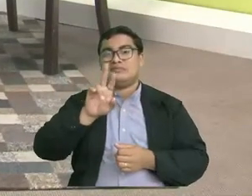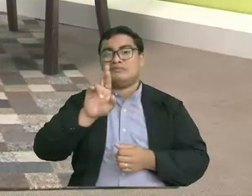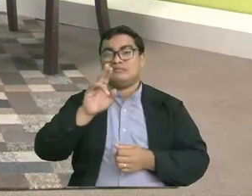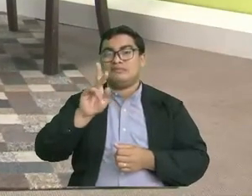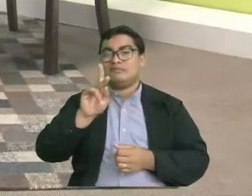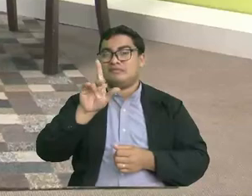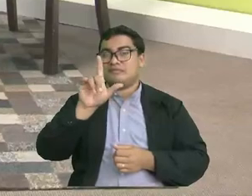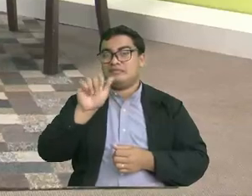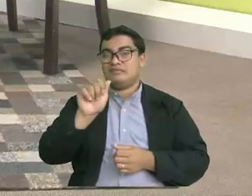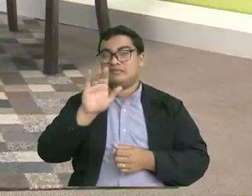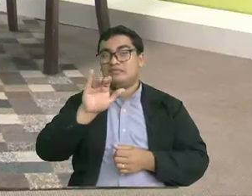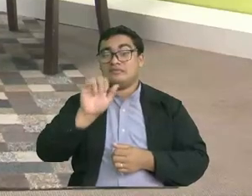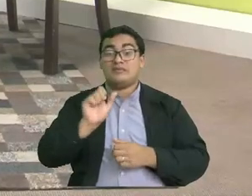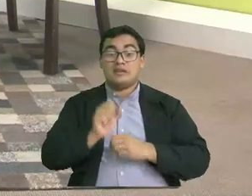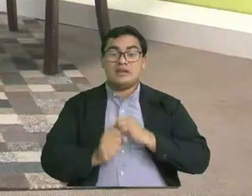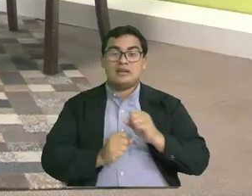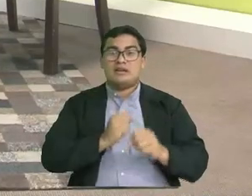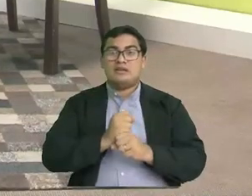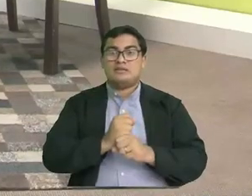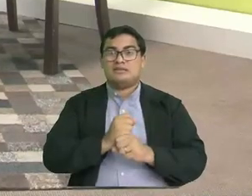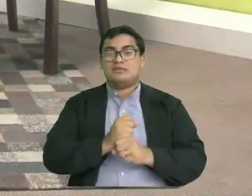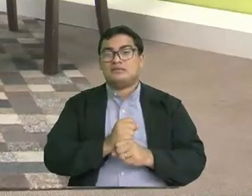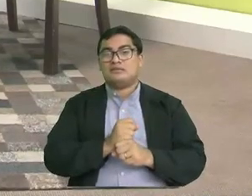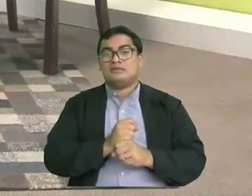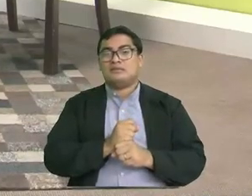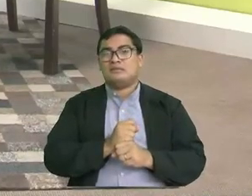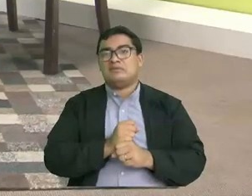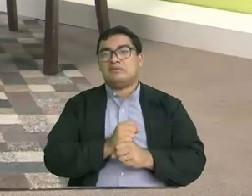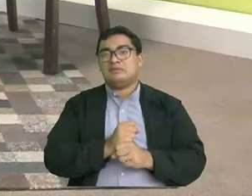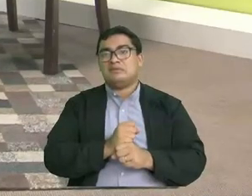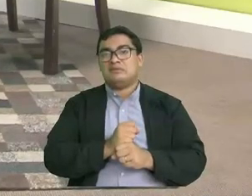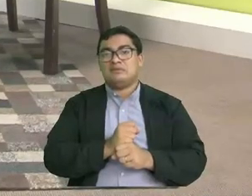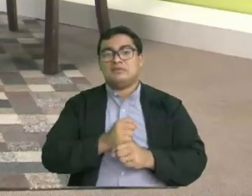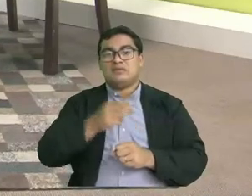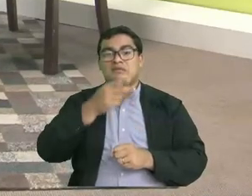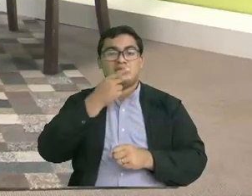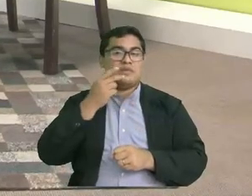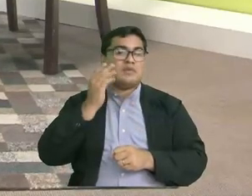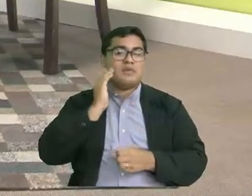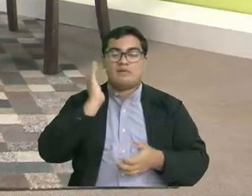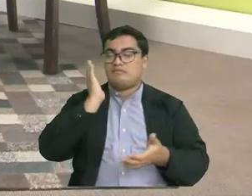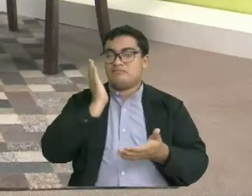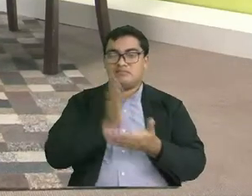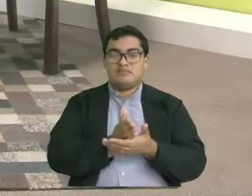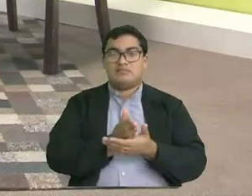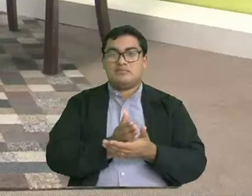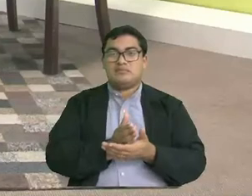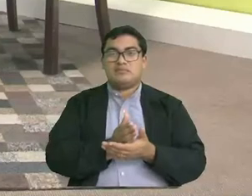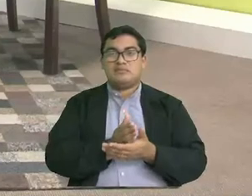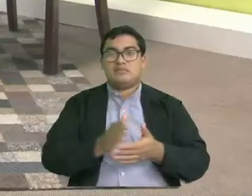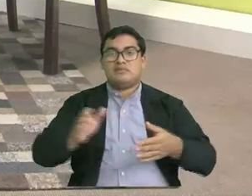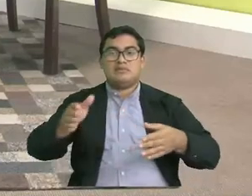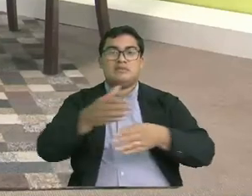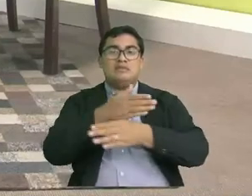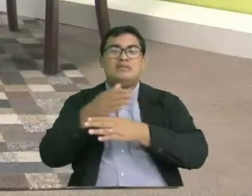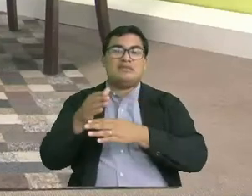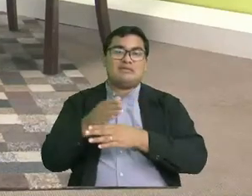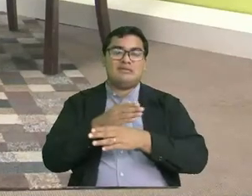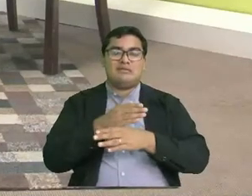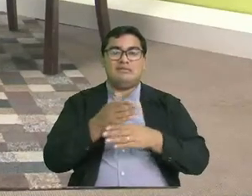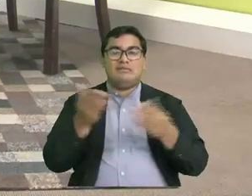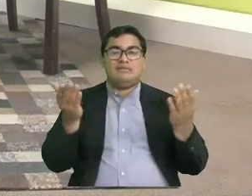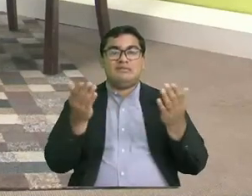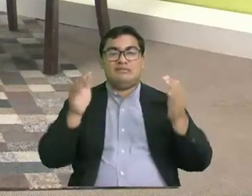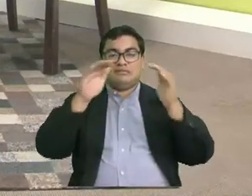son a edades tempranas, los que deciden son los padres. Hay todo un movimiento a